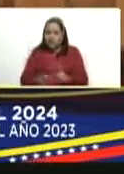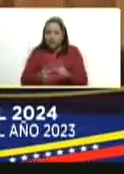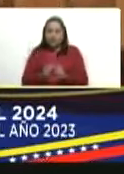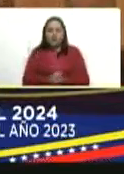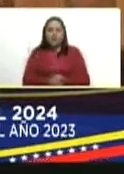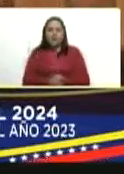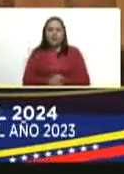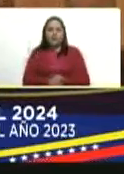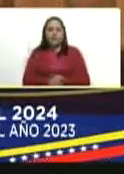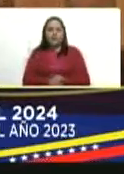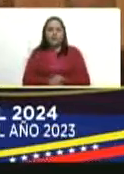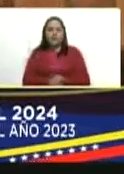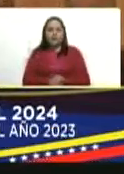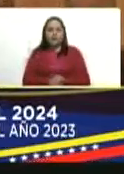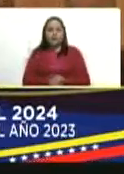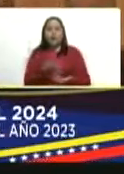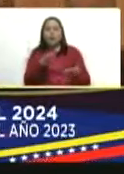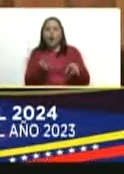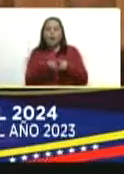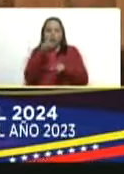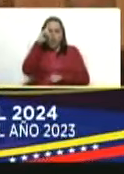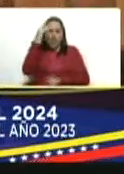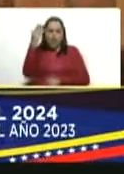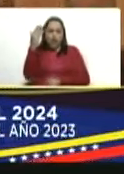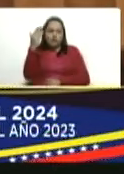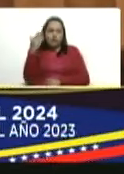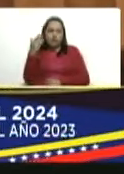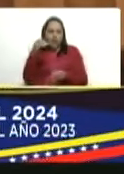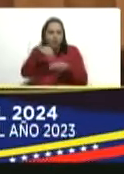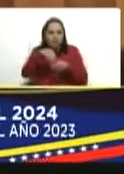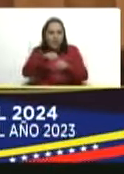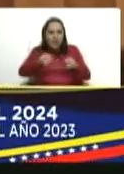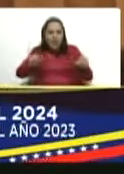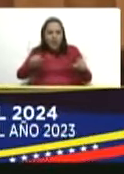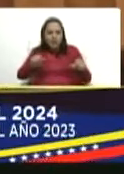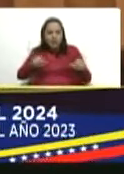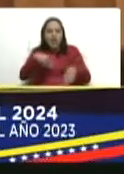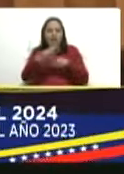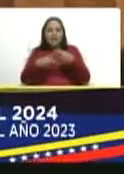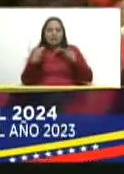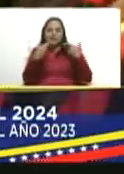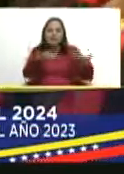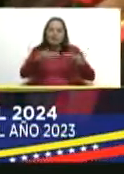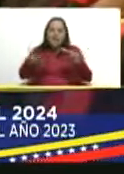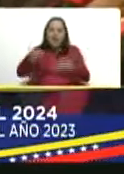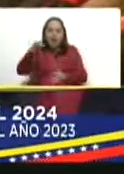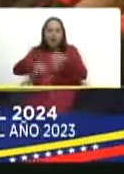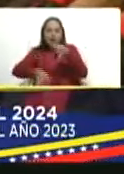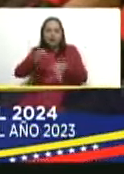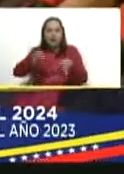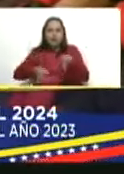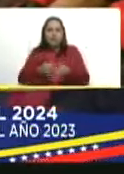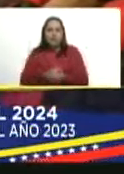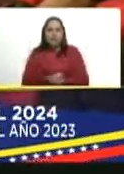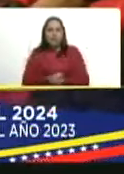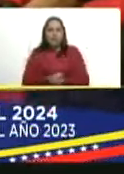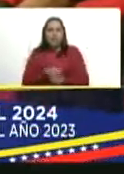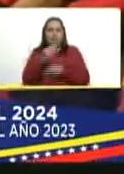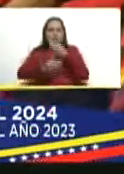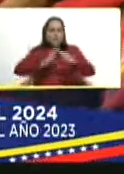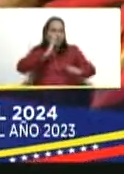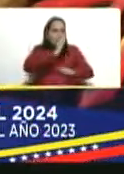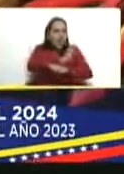Es casi el poder de Dios en la tierra, administrar justicia, dictar